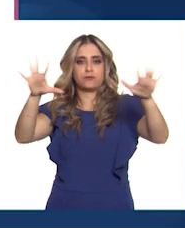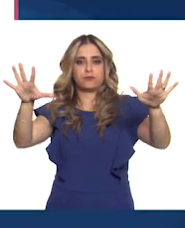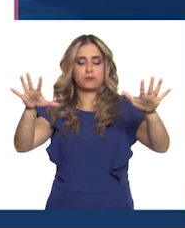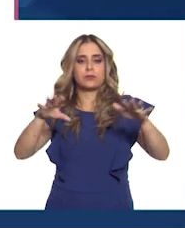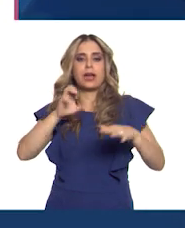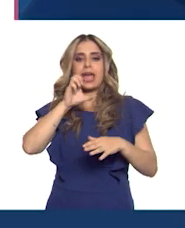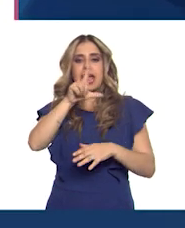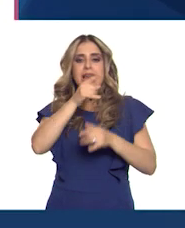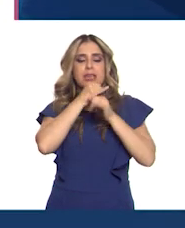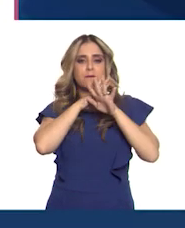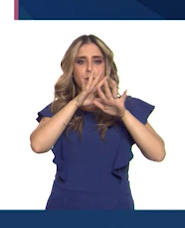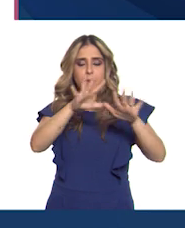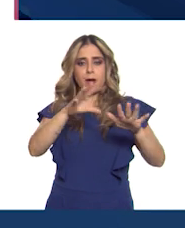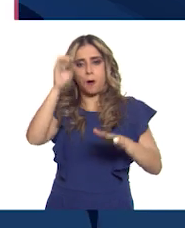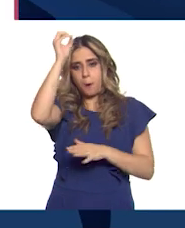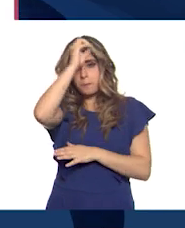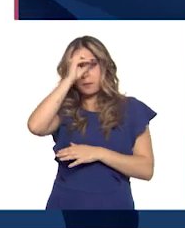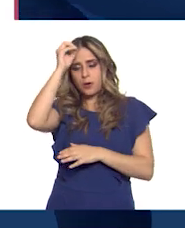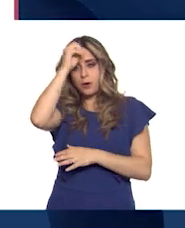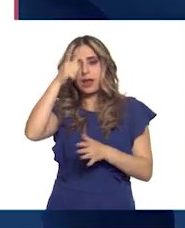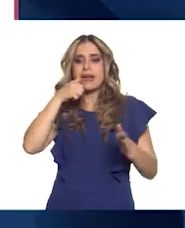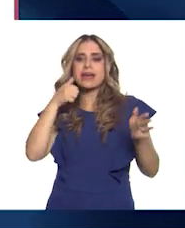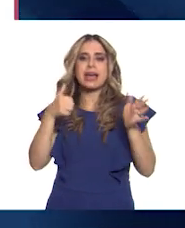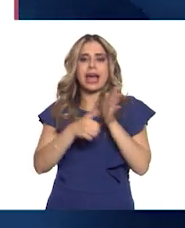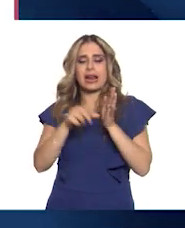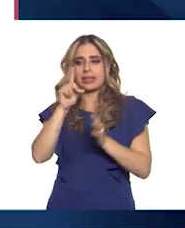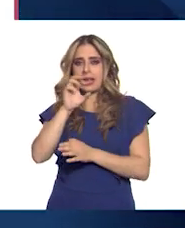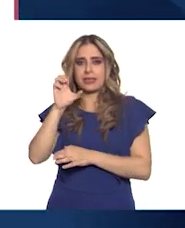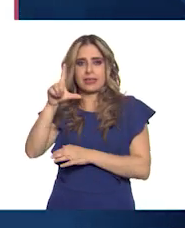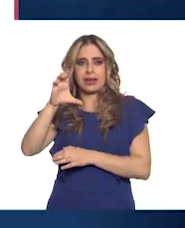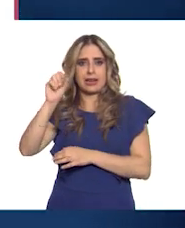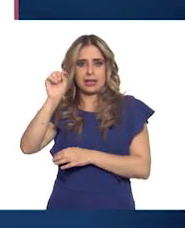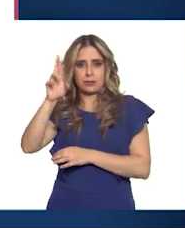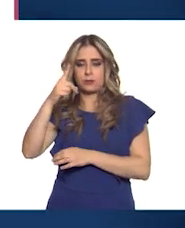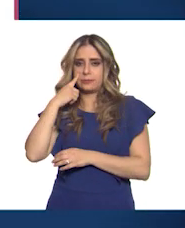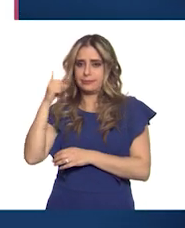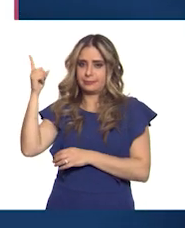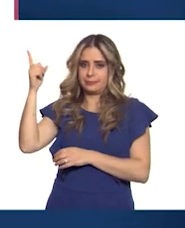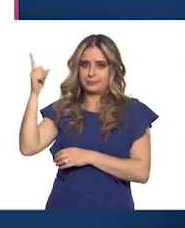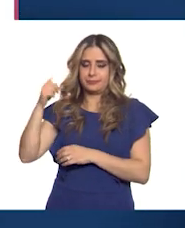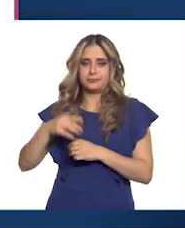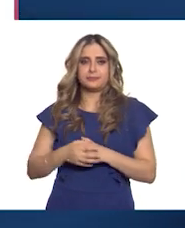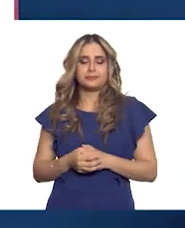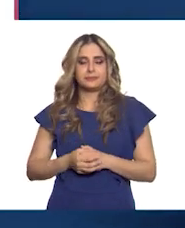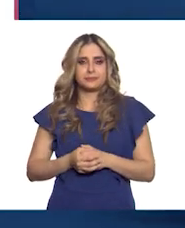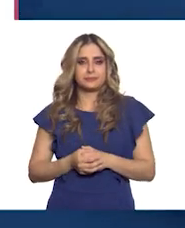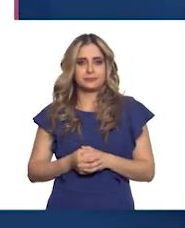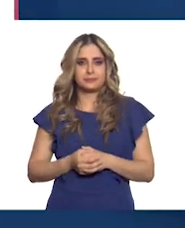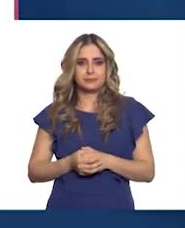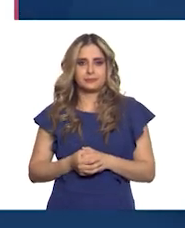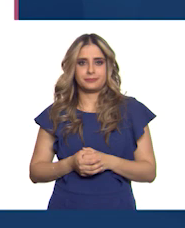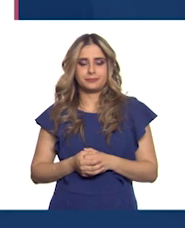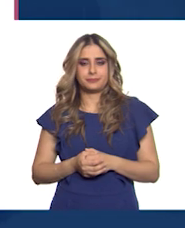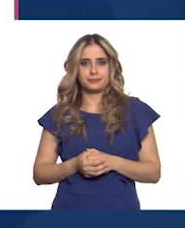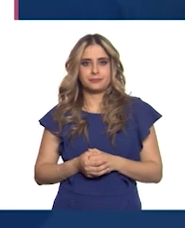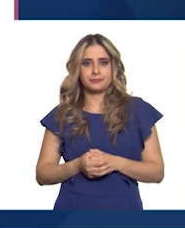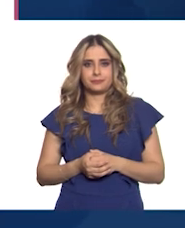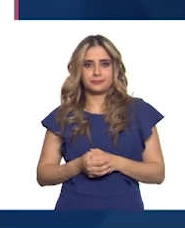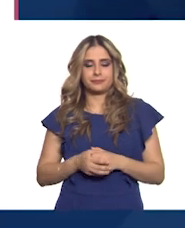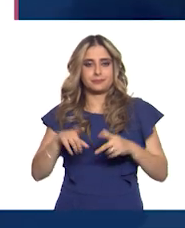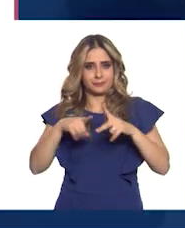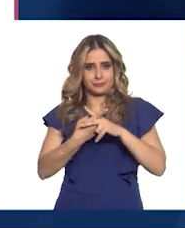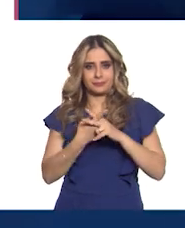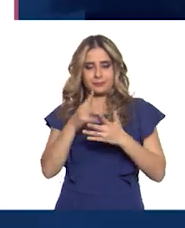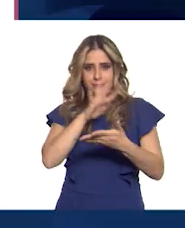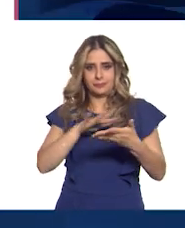El Informador, en la sección de opinión, y estamos viendo ahí carta del lector. Y entonces empieza